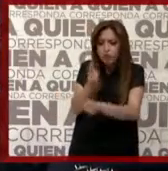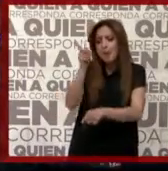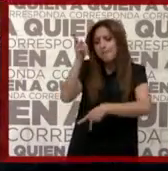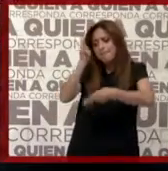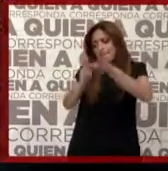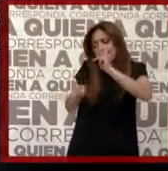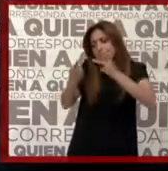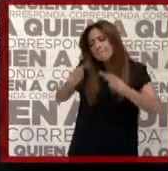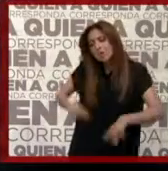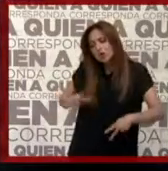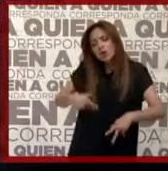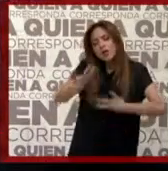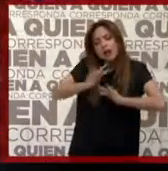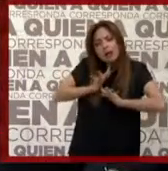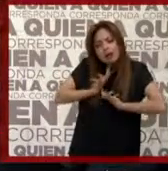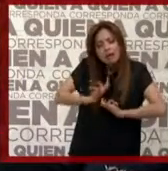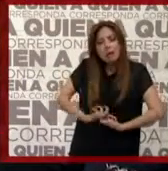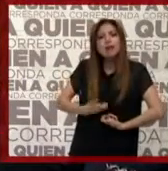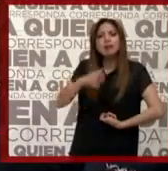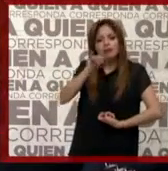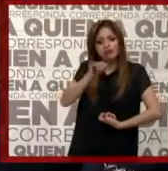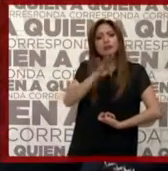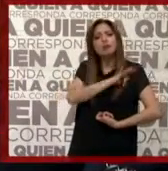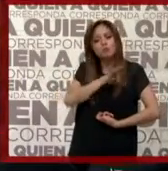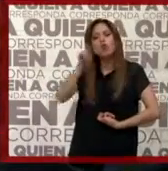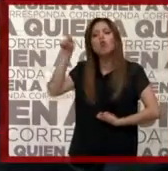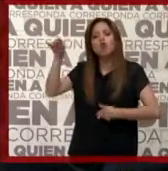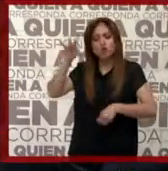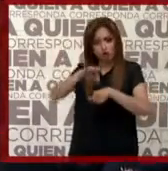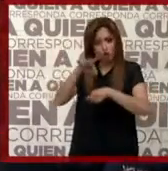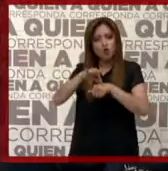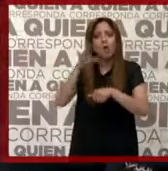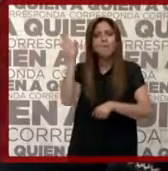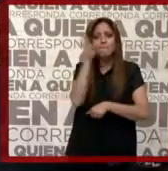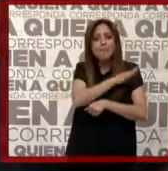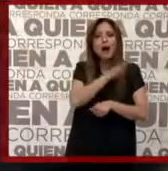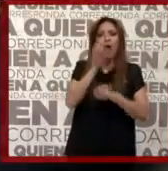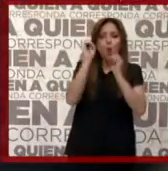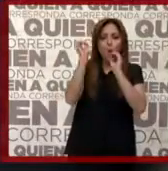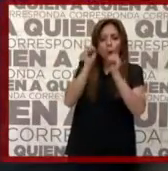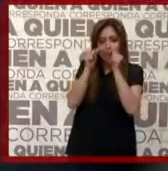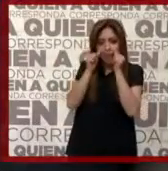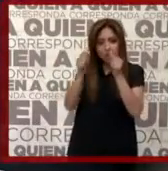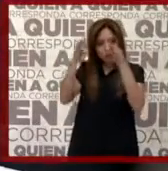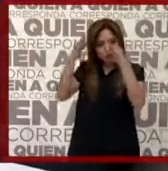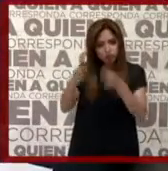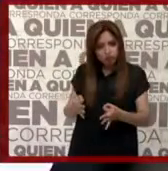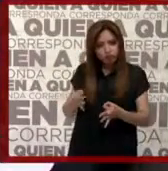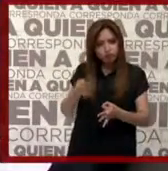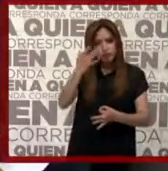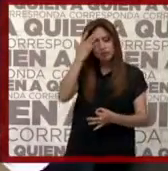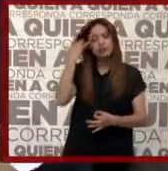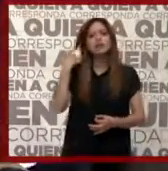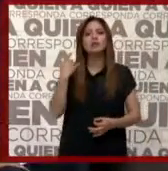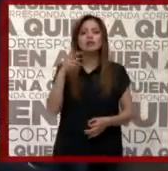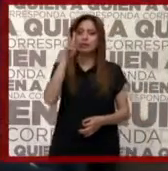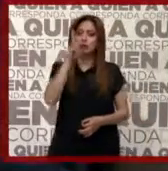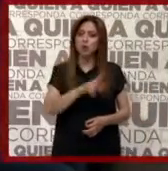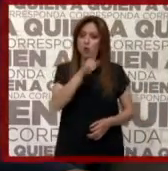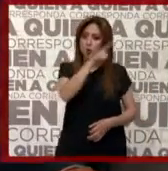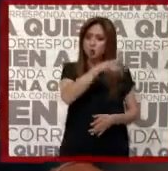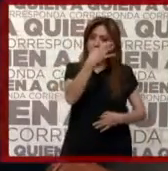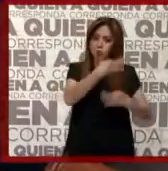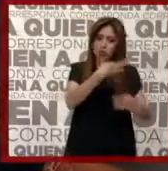una persona le dices pues si procede el médico actúa mal el juez está bien